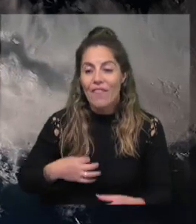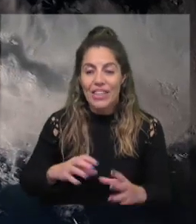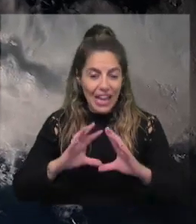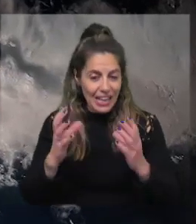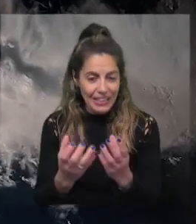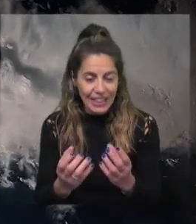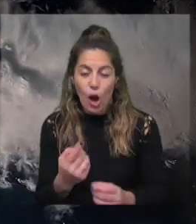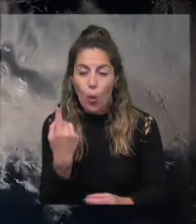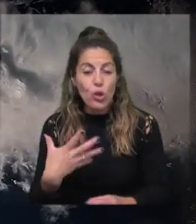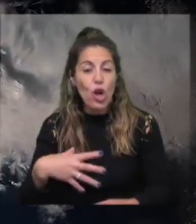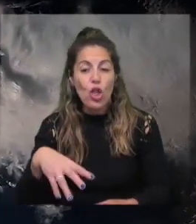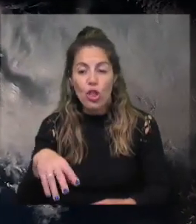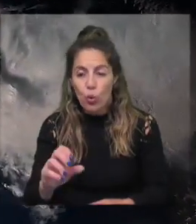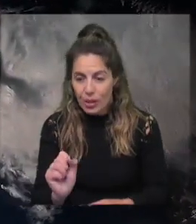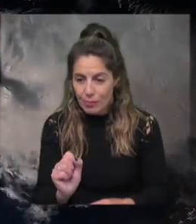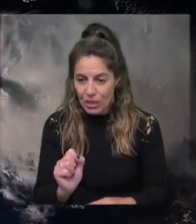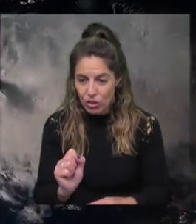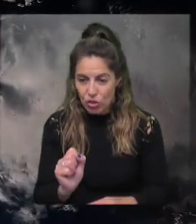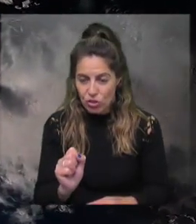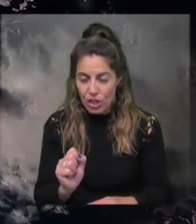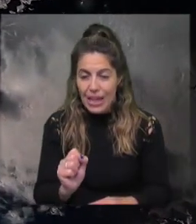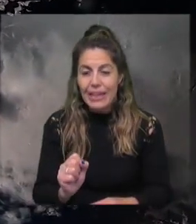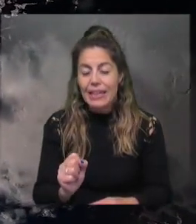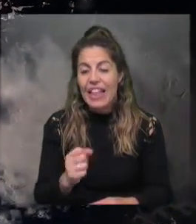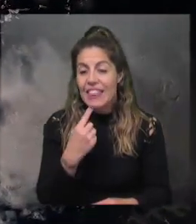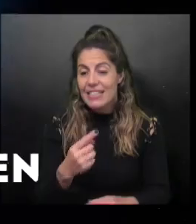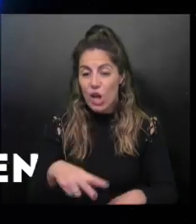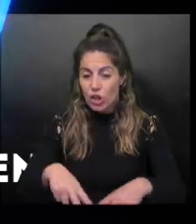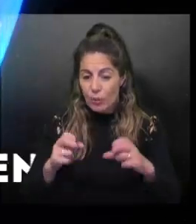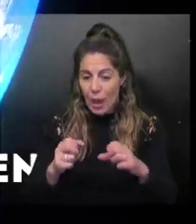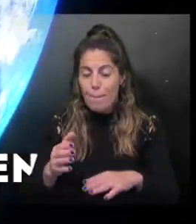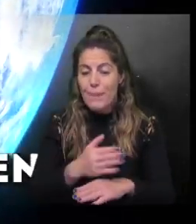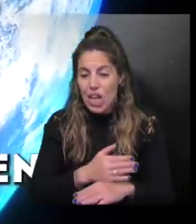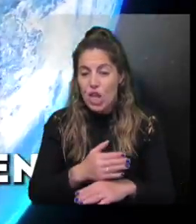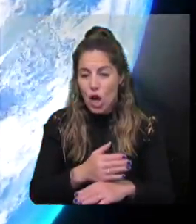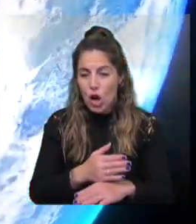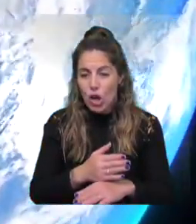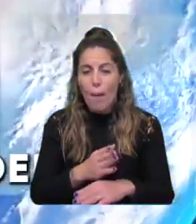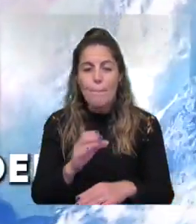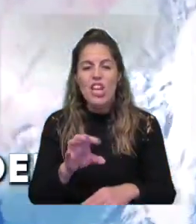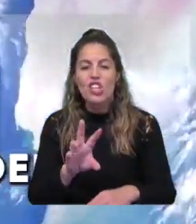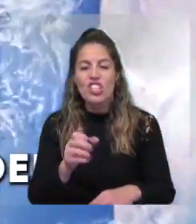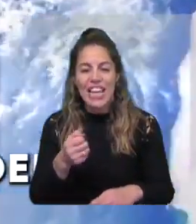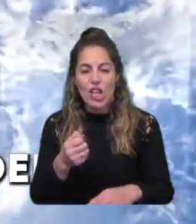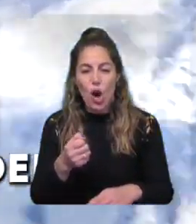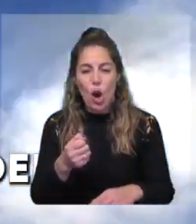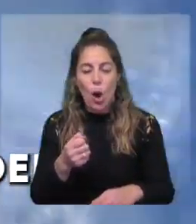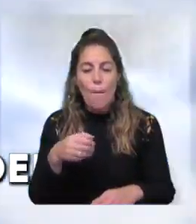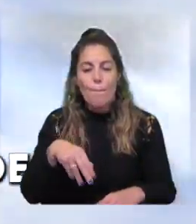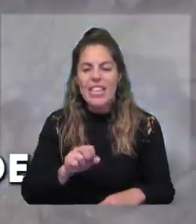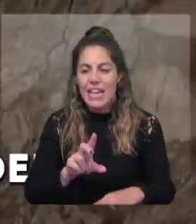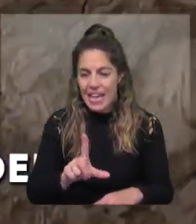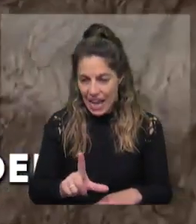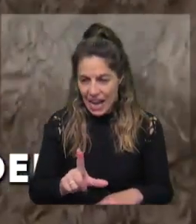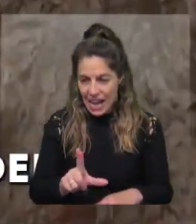Uno de los hallazgos que sorprendió a los investigadores es la menor presencia de piroxeno, un mineral silíceo, y por el